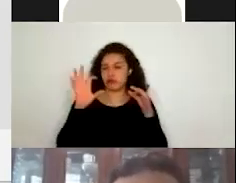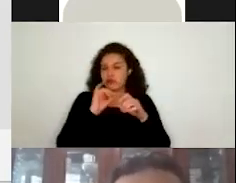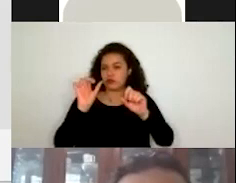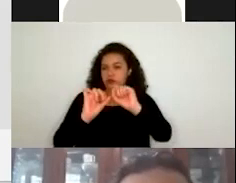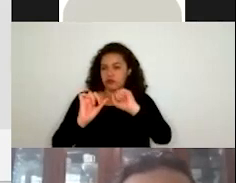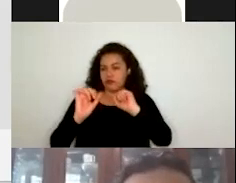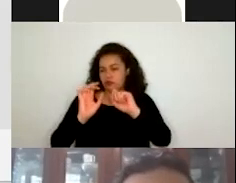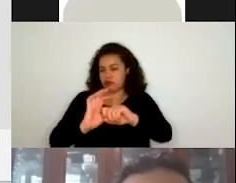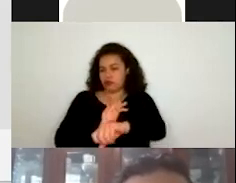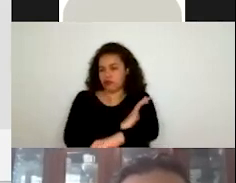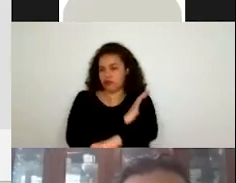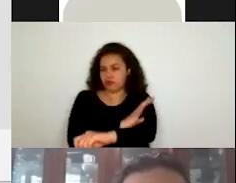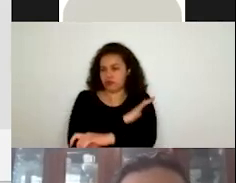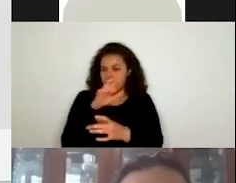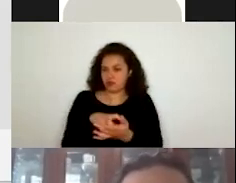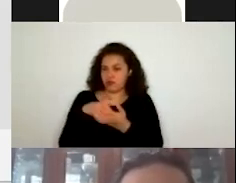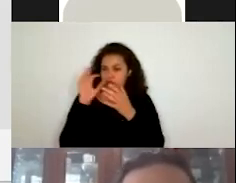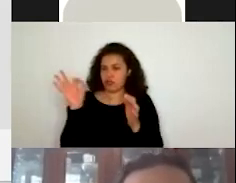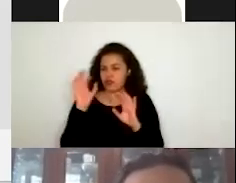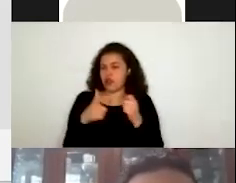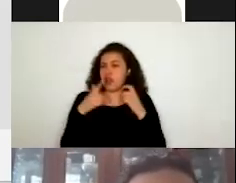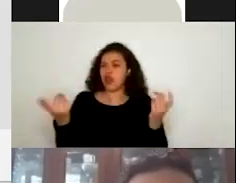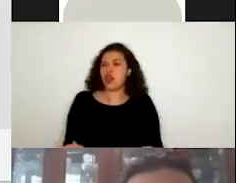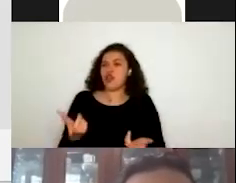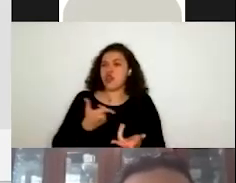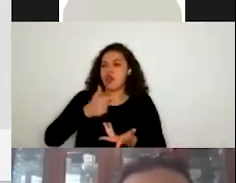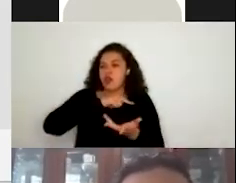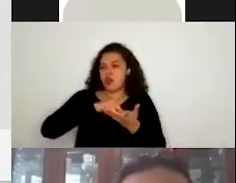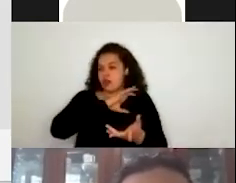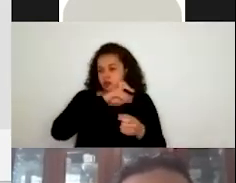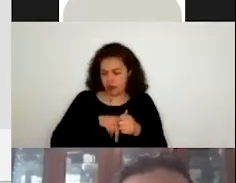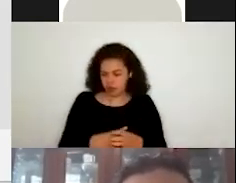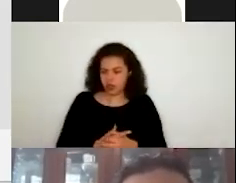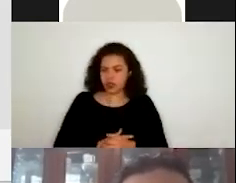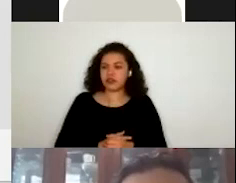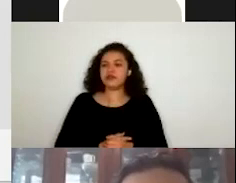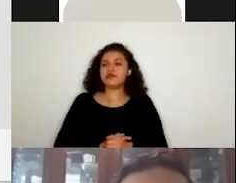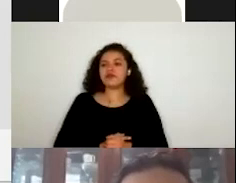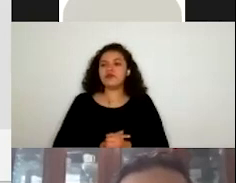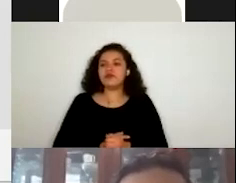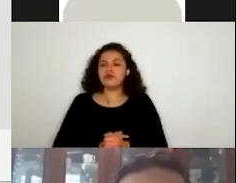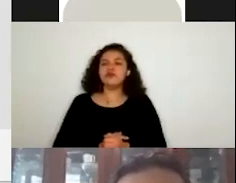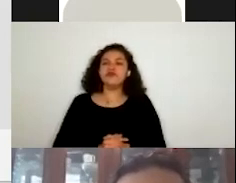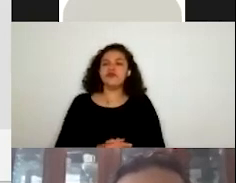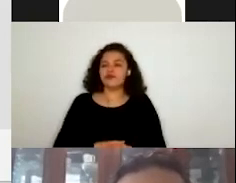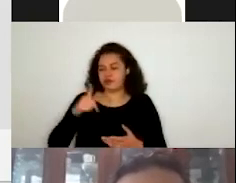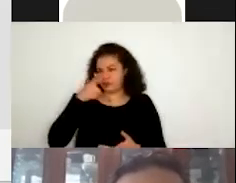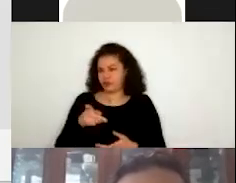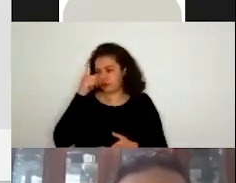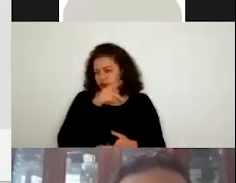en caso de que aplique, instalaciones especiales, recipientes sujetos a presión,